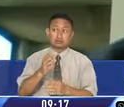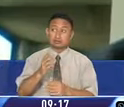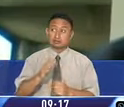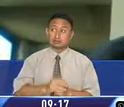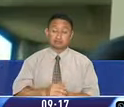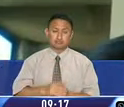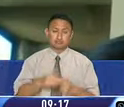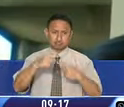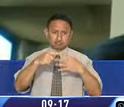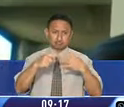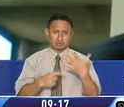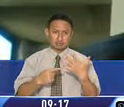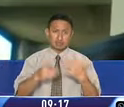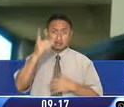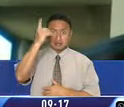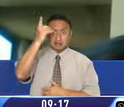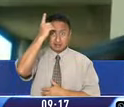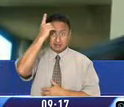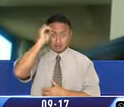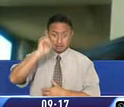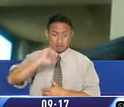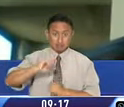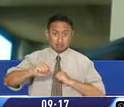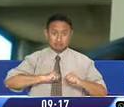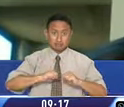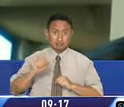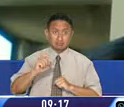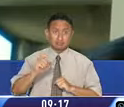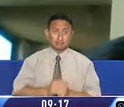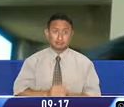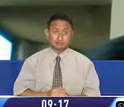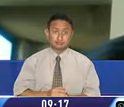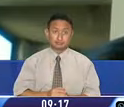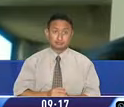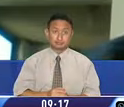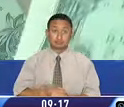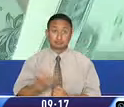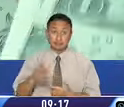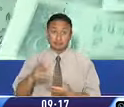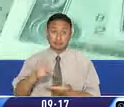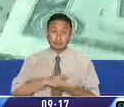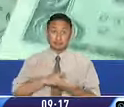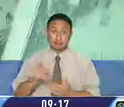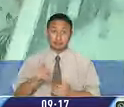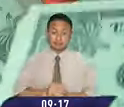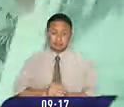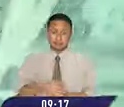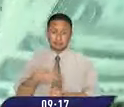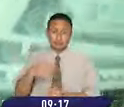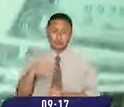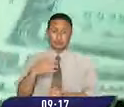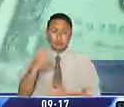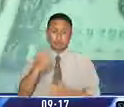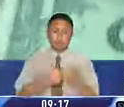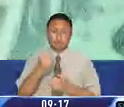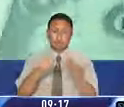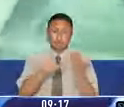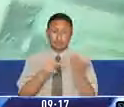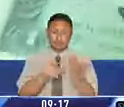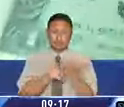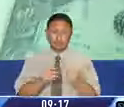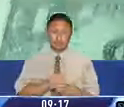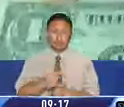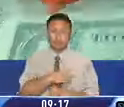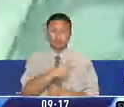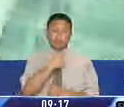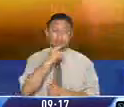etcétera, toda una serie de actividades que son necesarias ya cubrirlas. La peor crisis financiera, según calificó